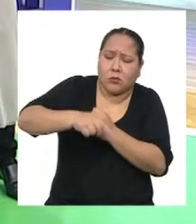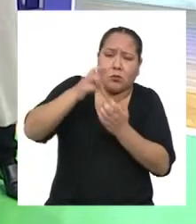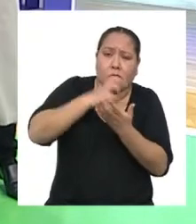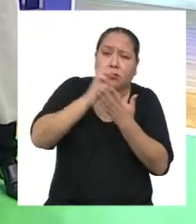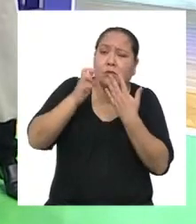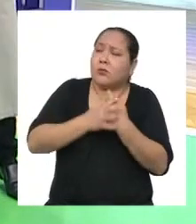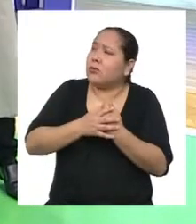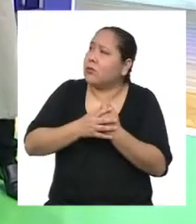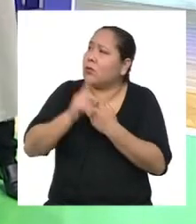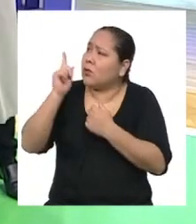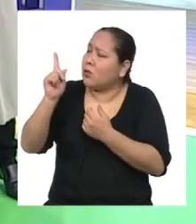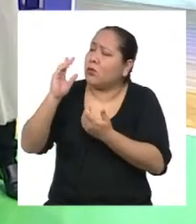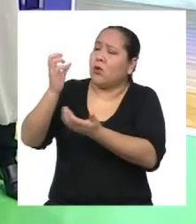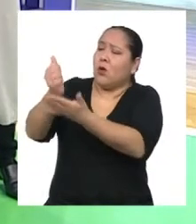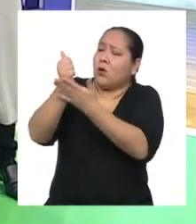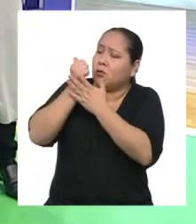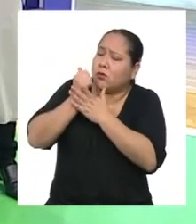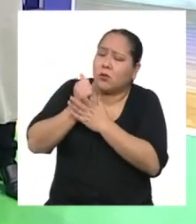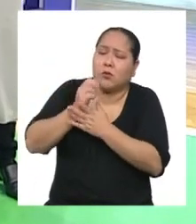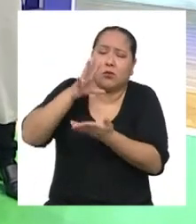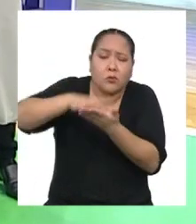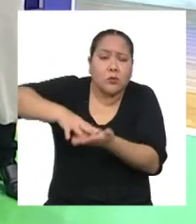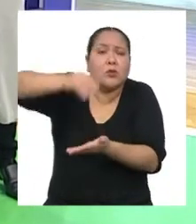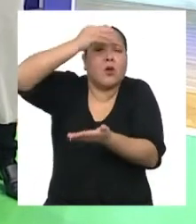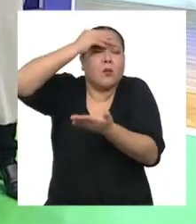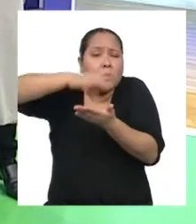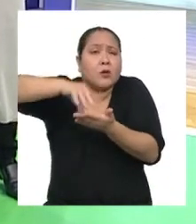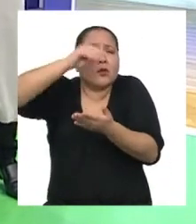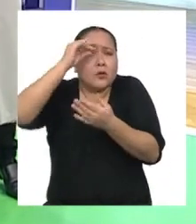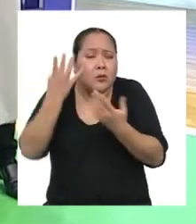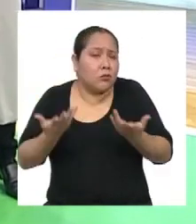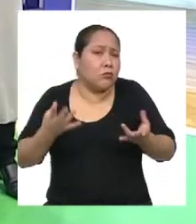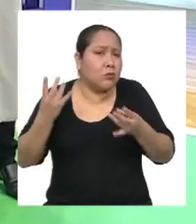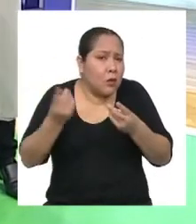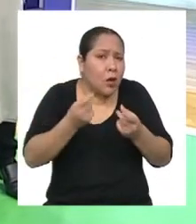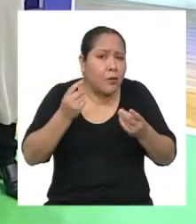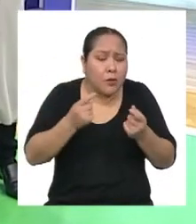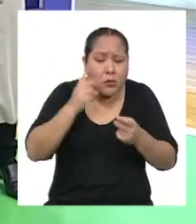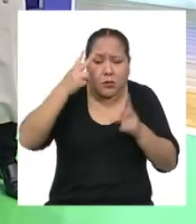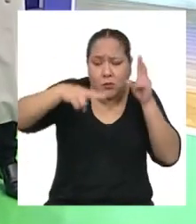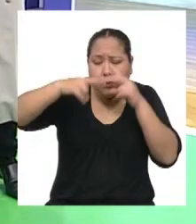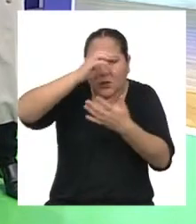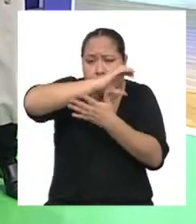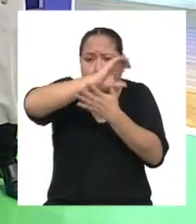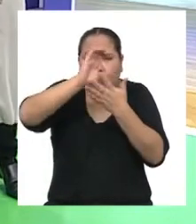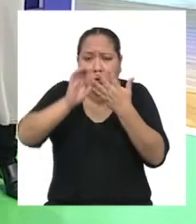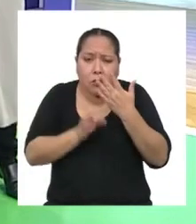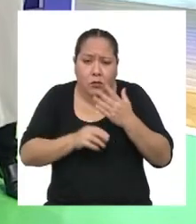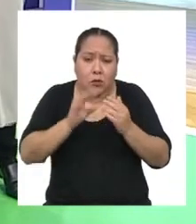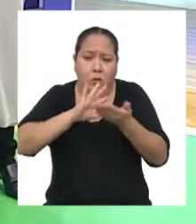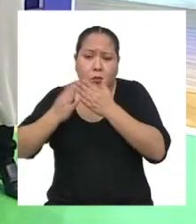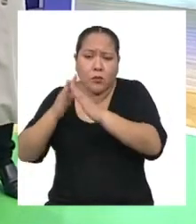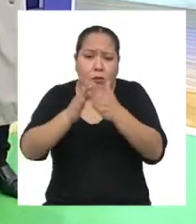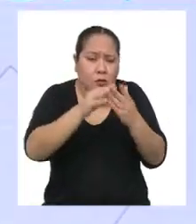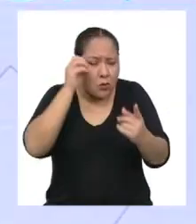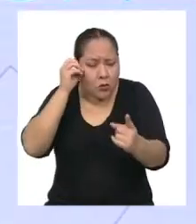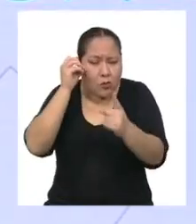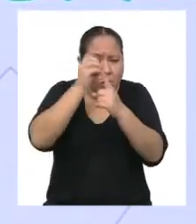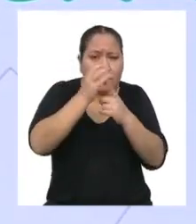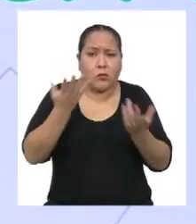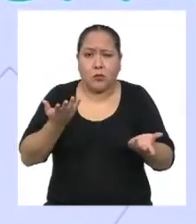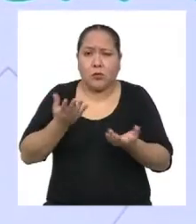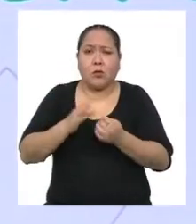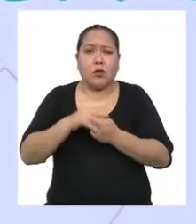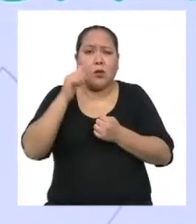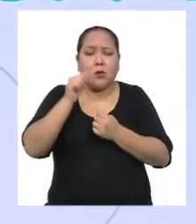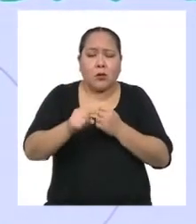hoy. Con su ayuda, hemos aprendido a sintetizar las características de la población objetivo,